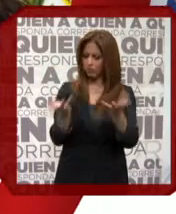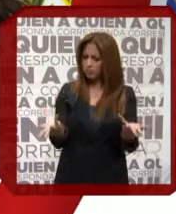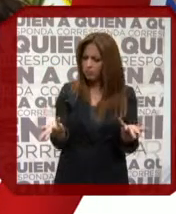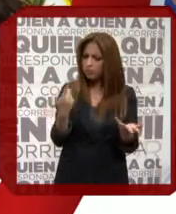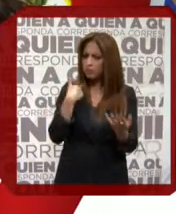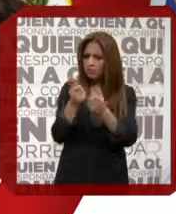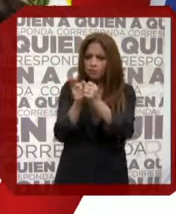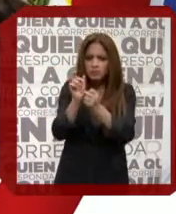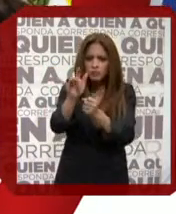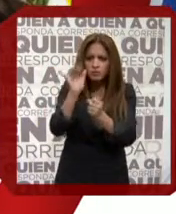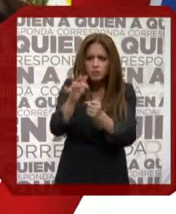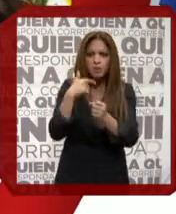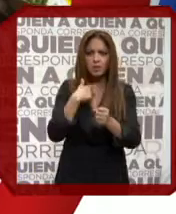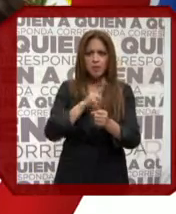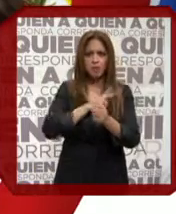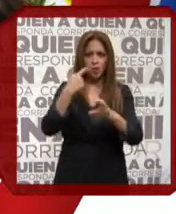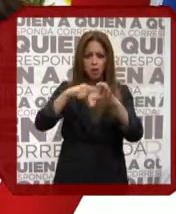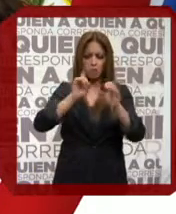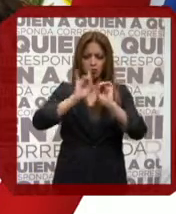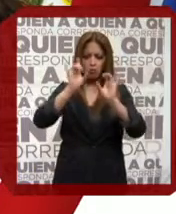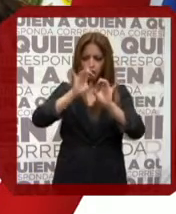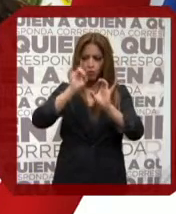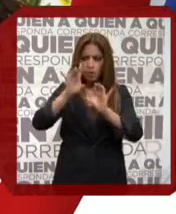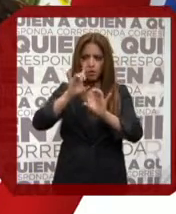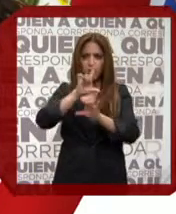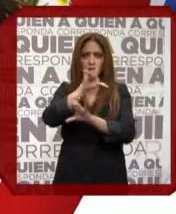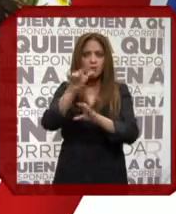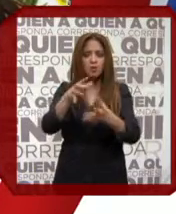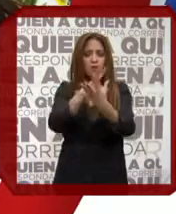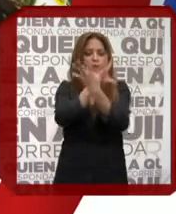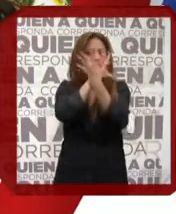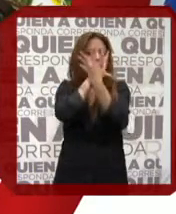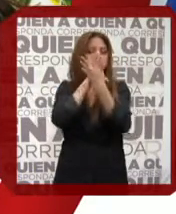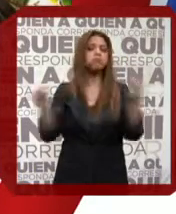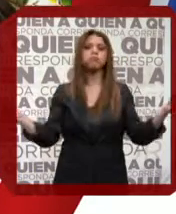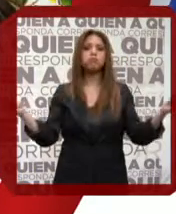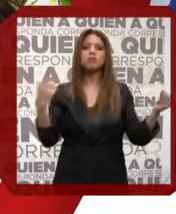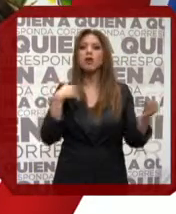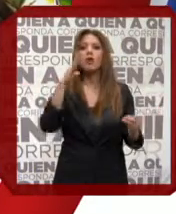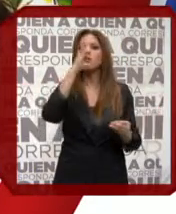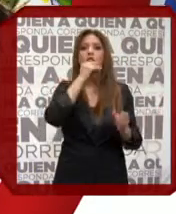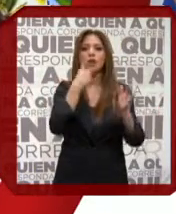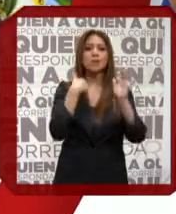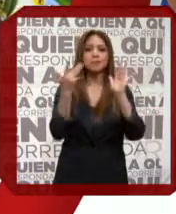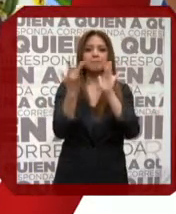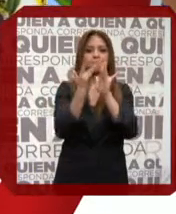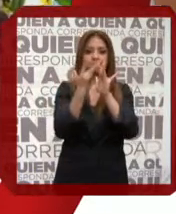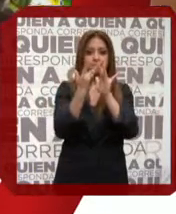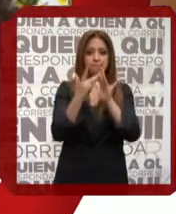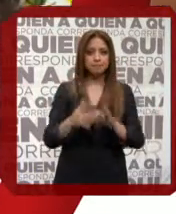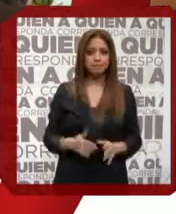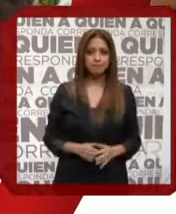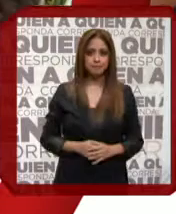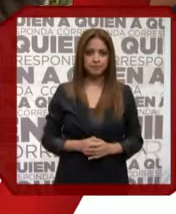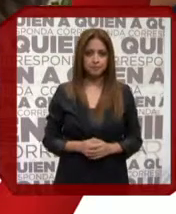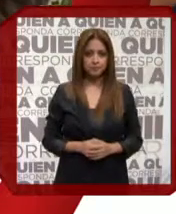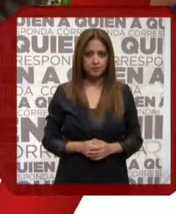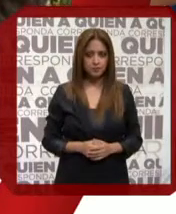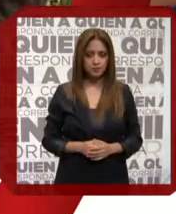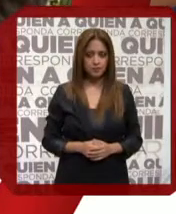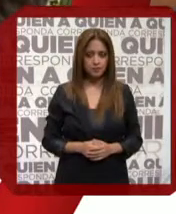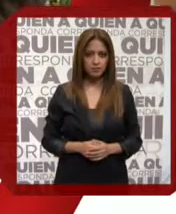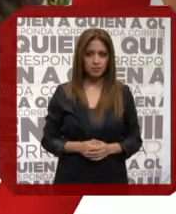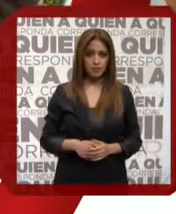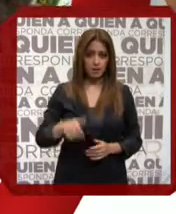vuelven a contestar lo que son mis correos y pierdo por completo lo que es contacto con ellos. ¿En algún momento ellos dieron